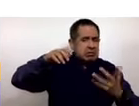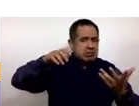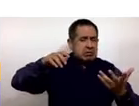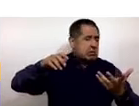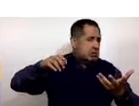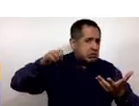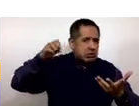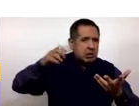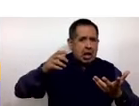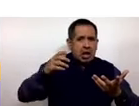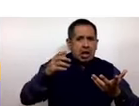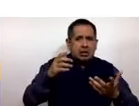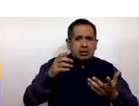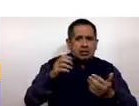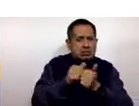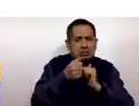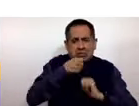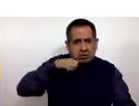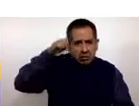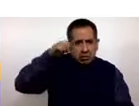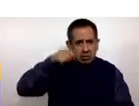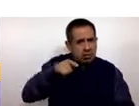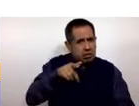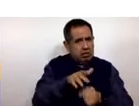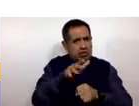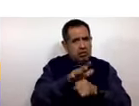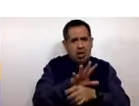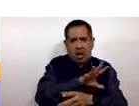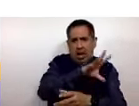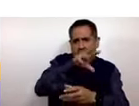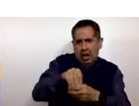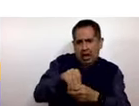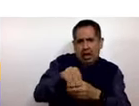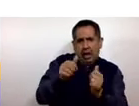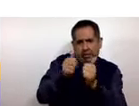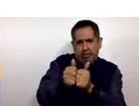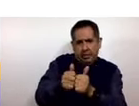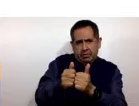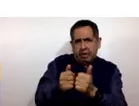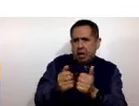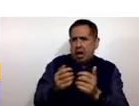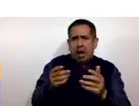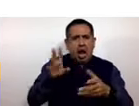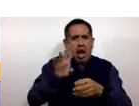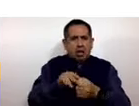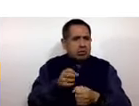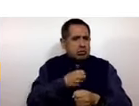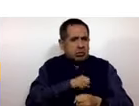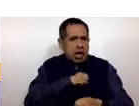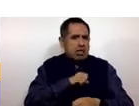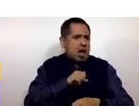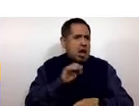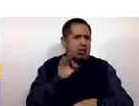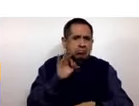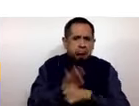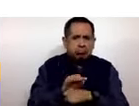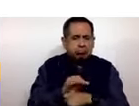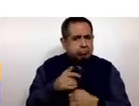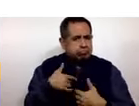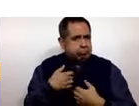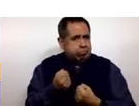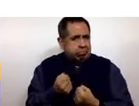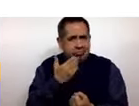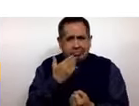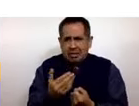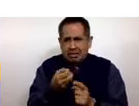afortunadamente lleguen a la vejez tengan condiciones sanas, saludables,